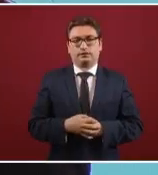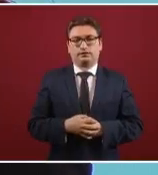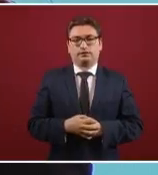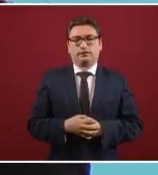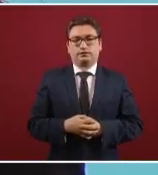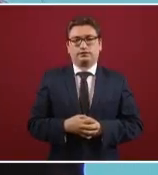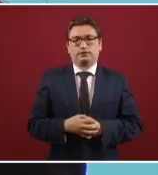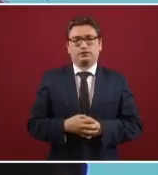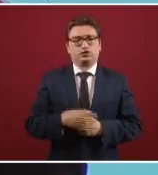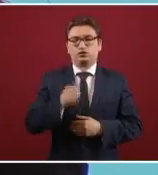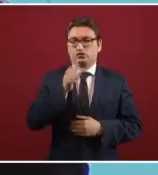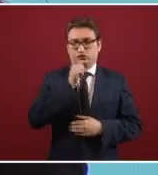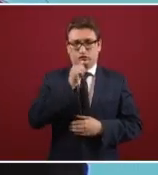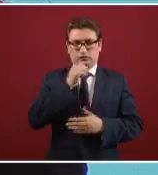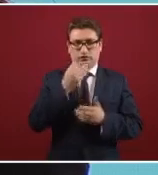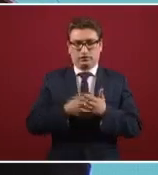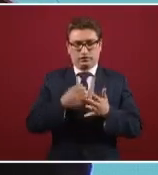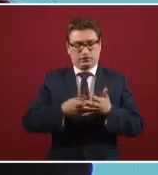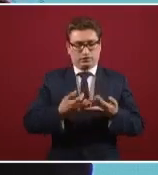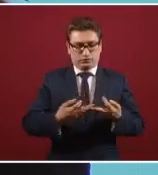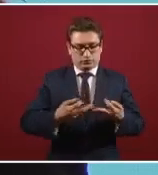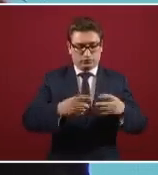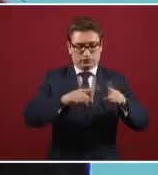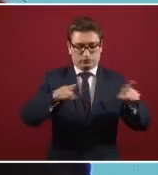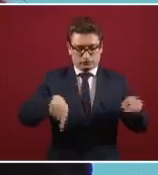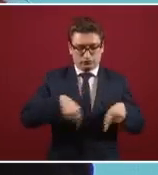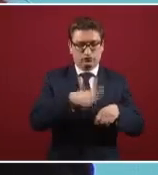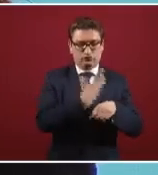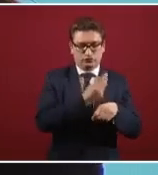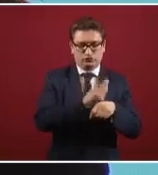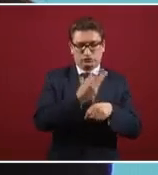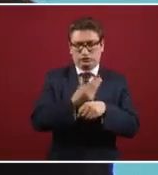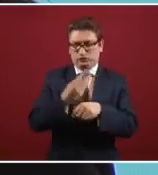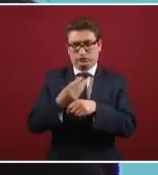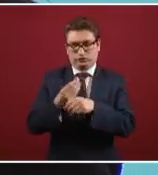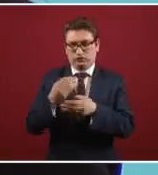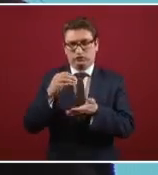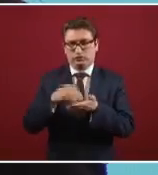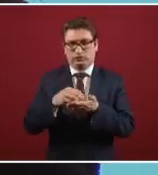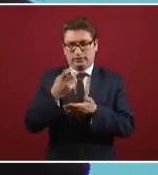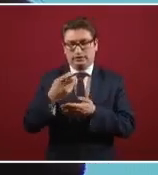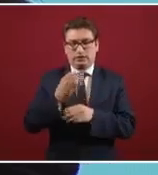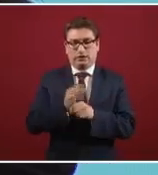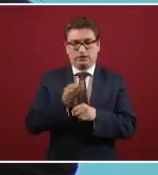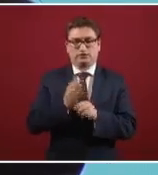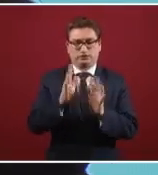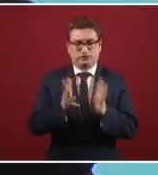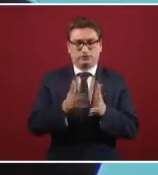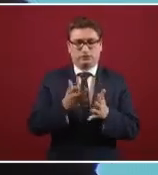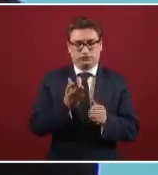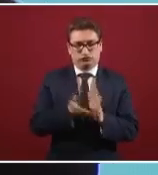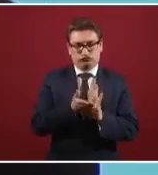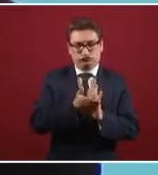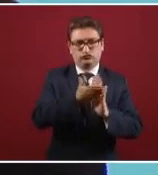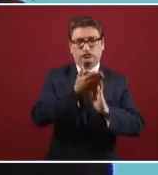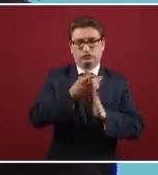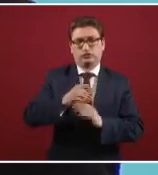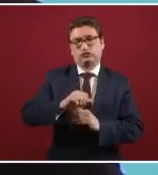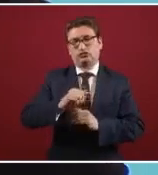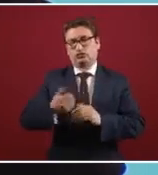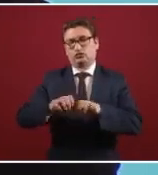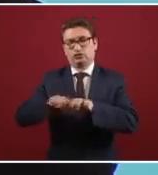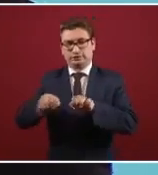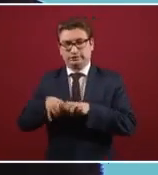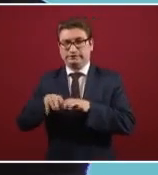está lo que es el acondicionamiento del sitio que ya lo estamos haciendo y unos equipos críticos que vamos a